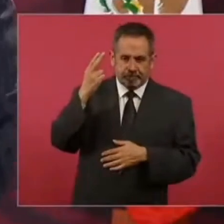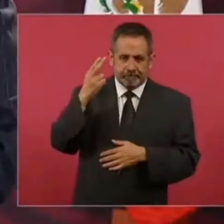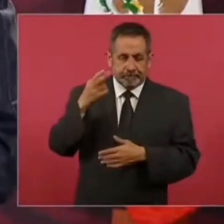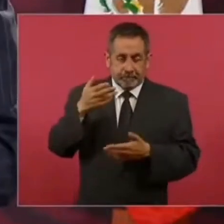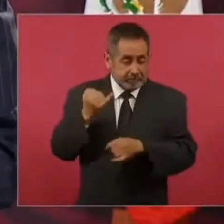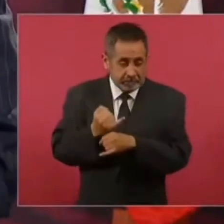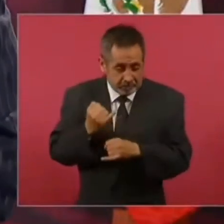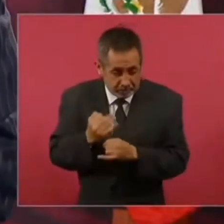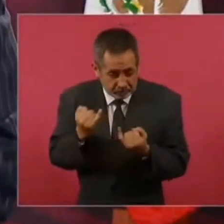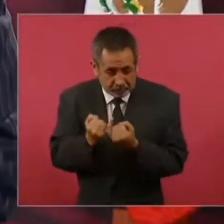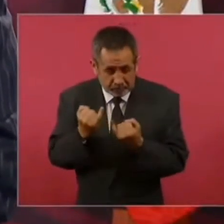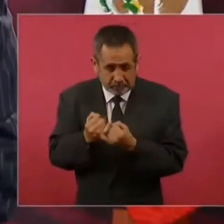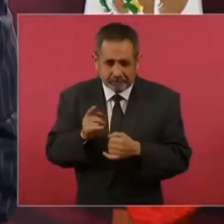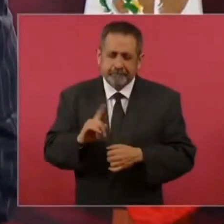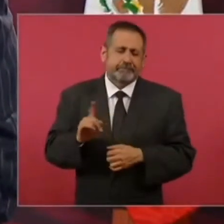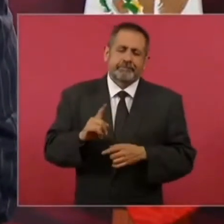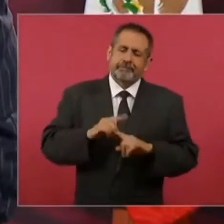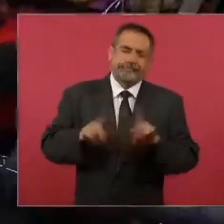como ahora, ¿no?